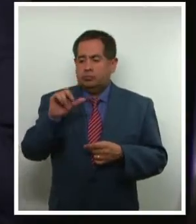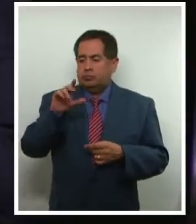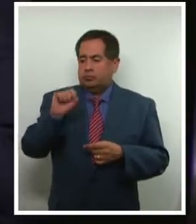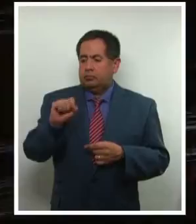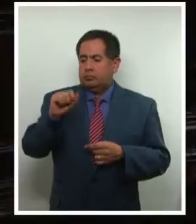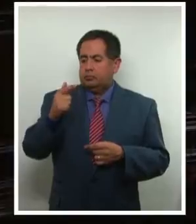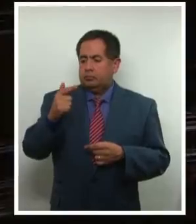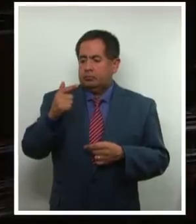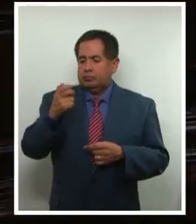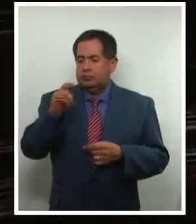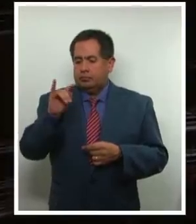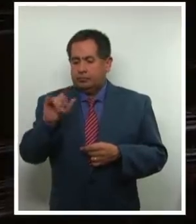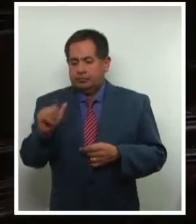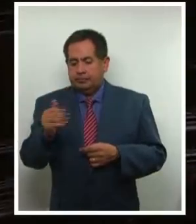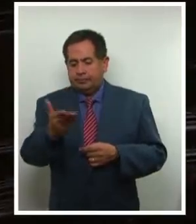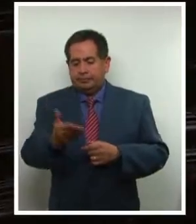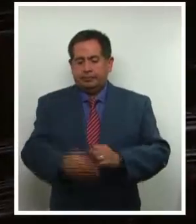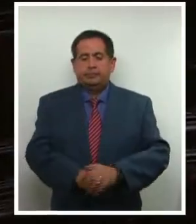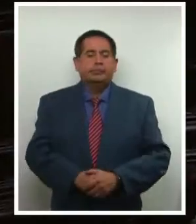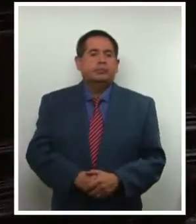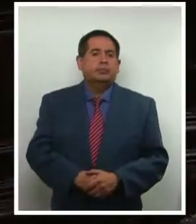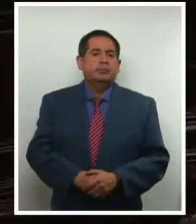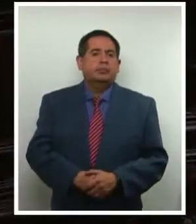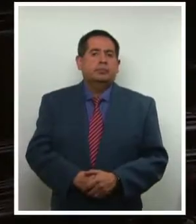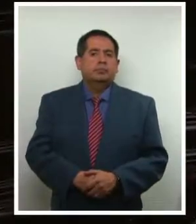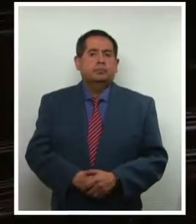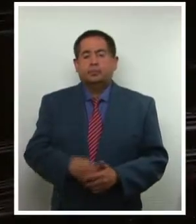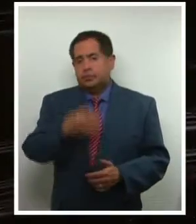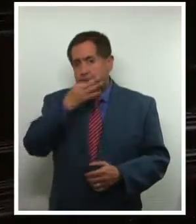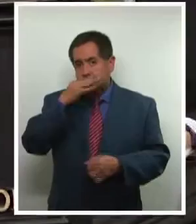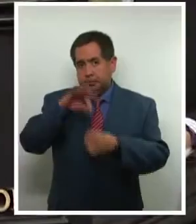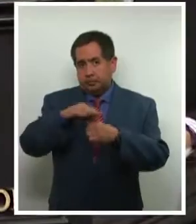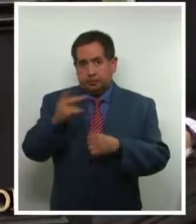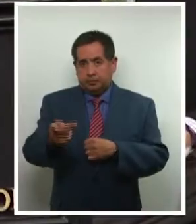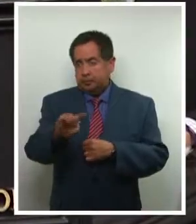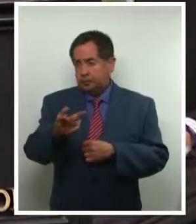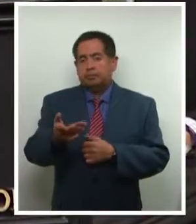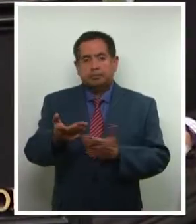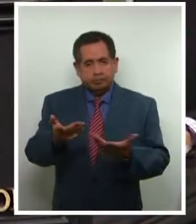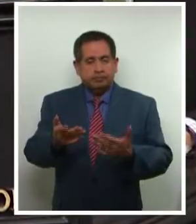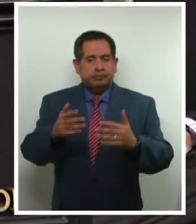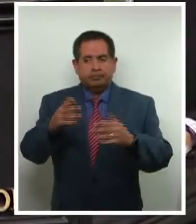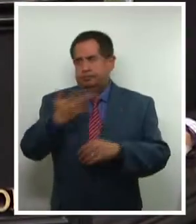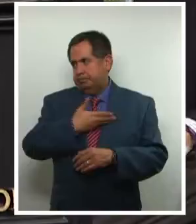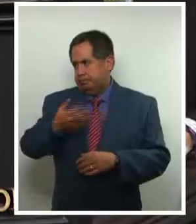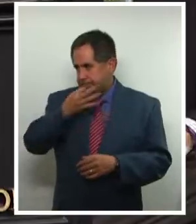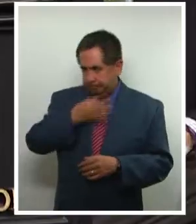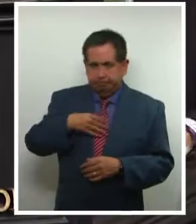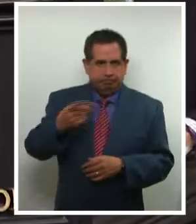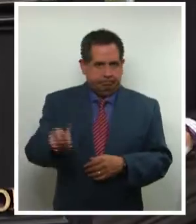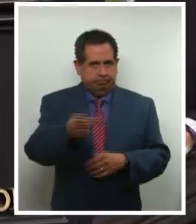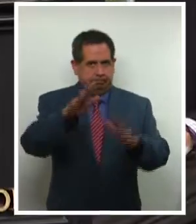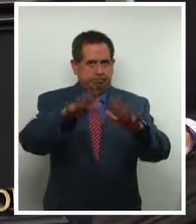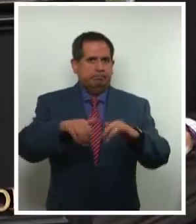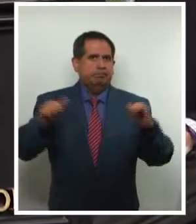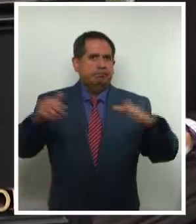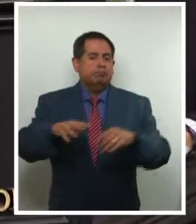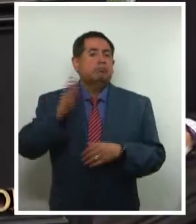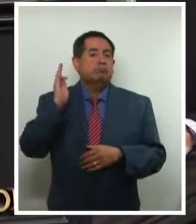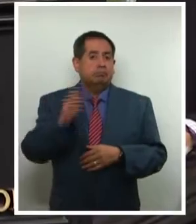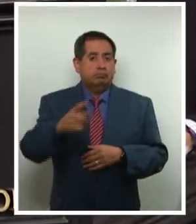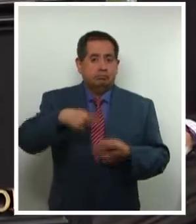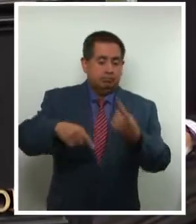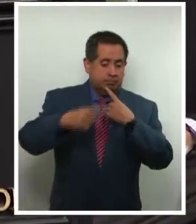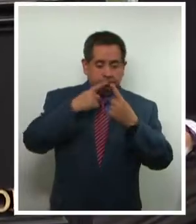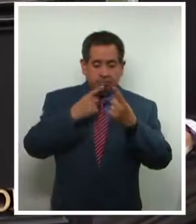Lista. Por instrucciones de la Presidencia, en votación económica se consulta a la Asamblea si se